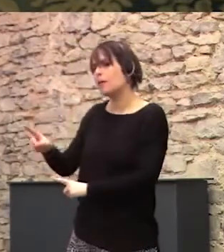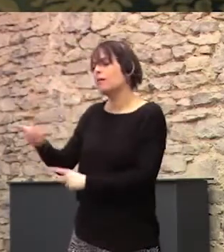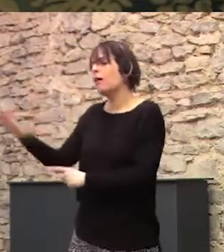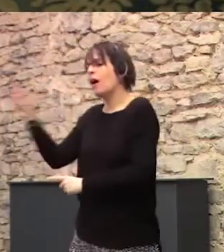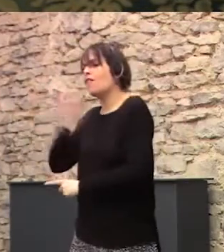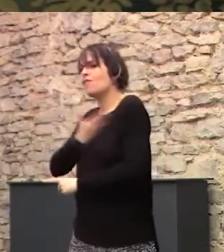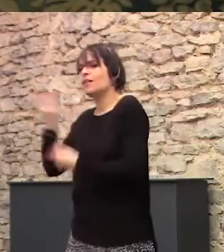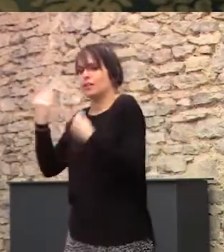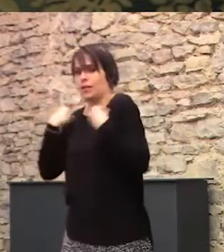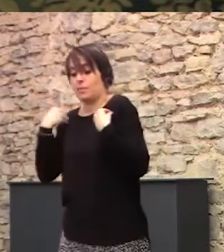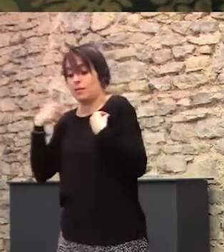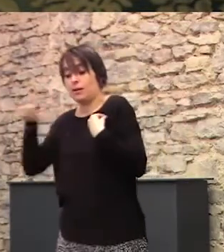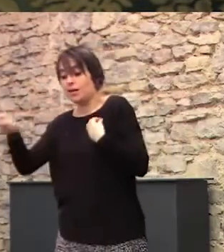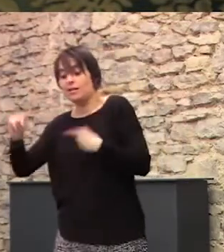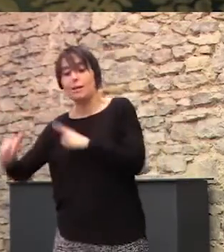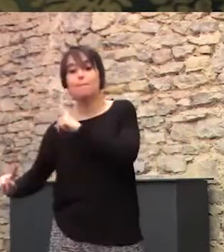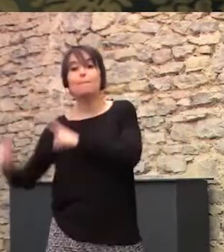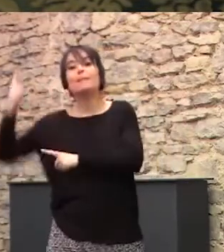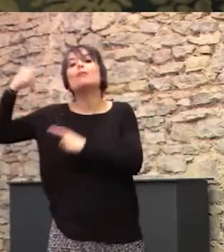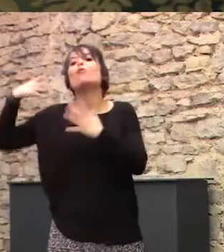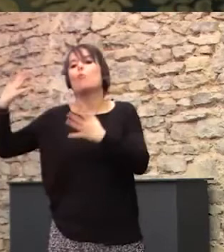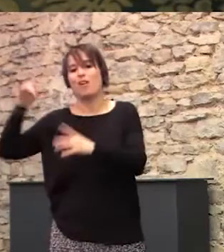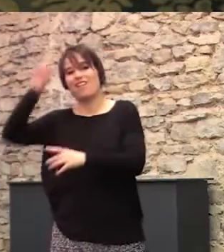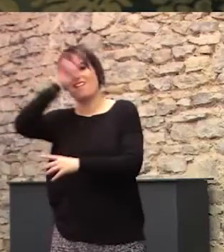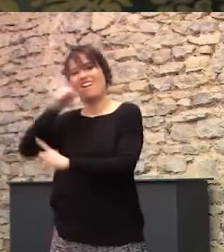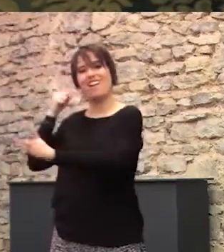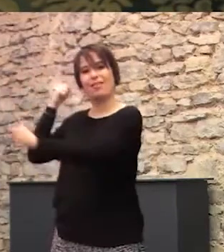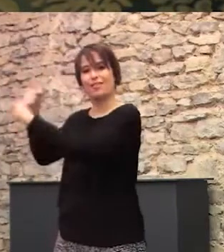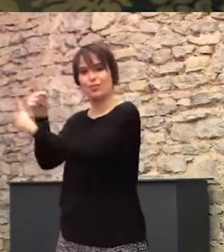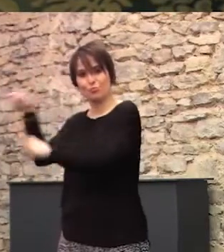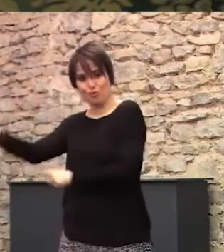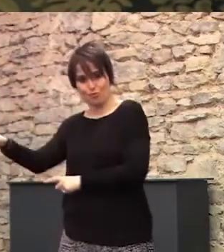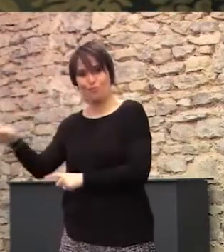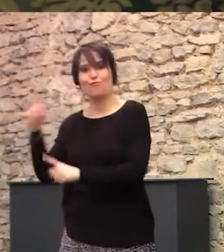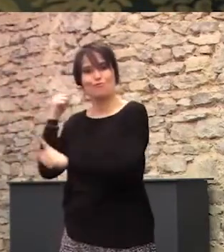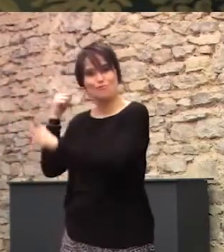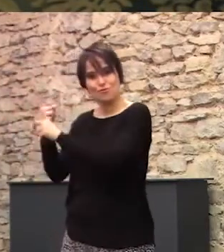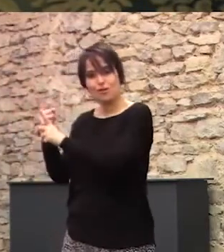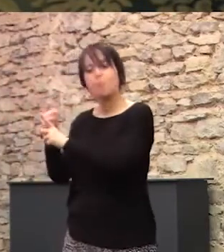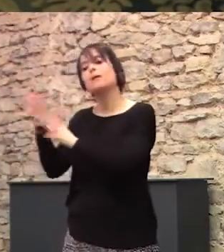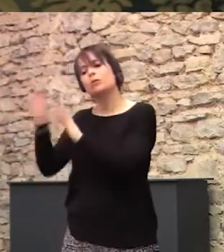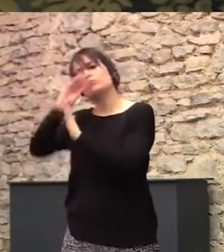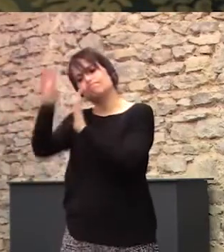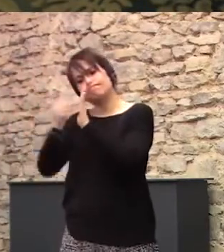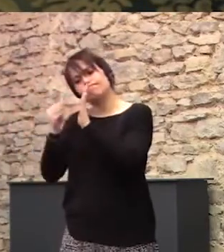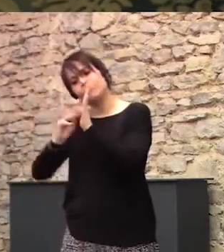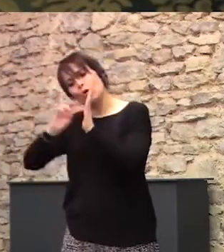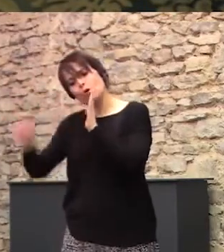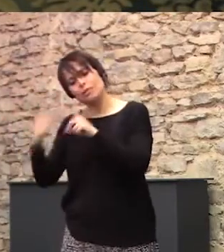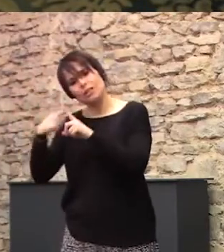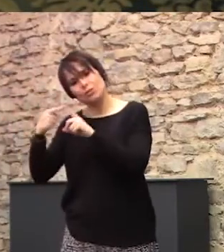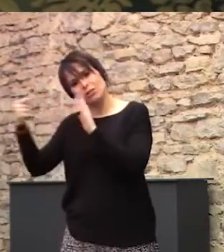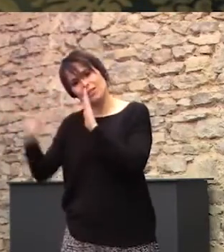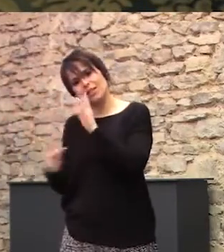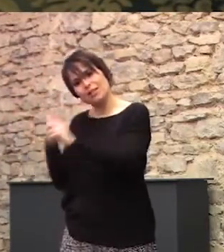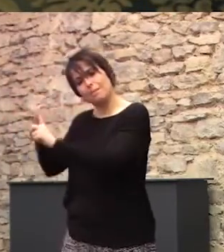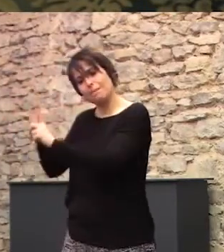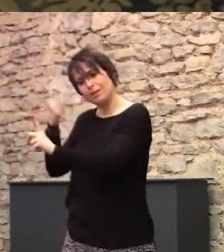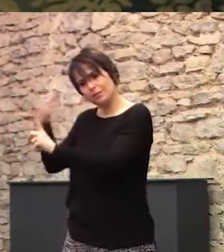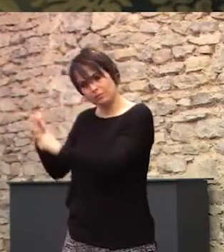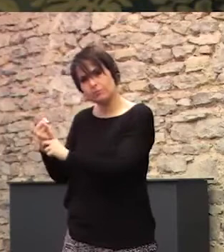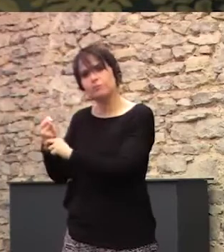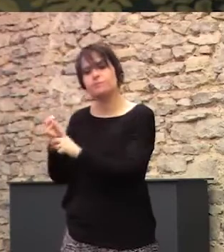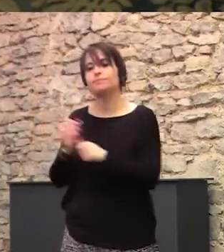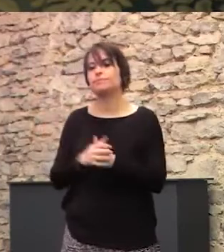ellas situaban fundamentalmente el racismo, ¿no?, como epicentro. Pero recogían otras también, otros ejes de opresión que estaban